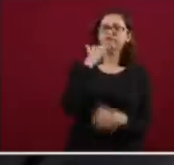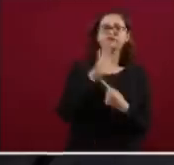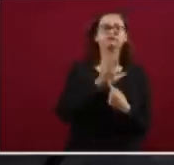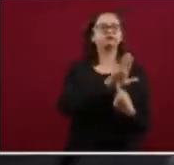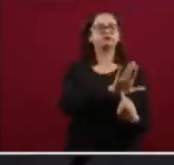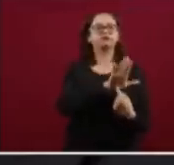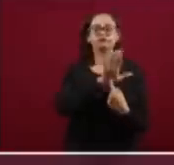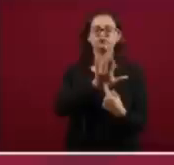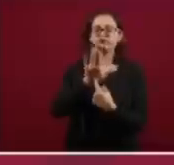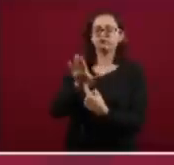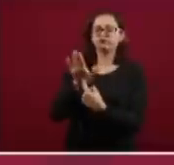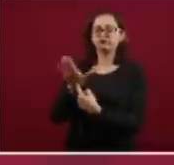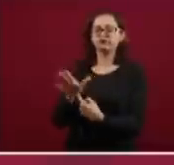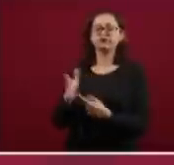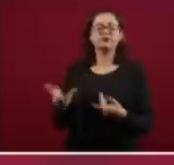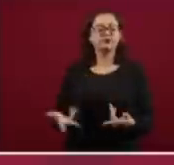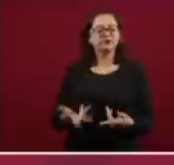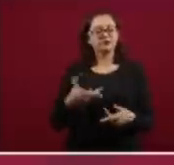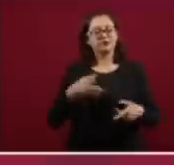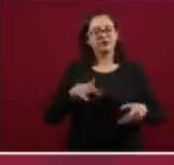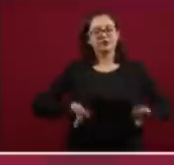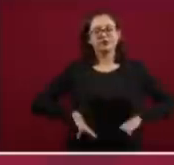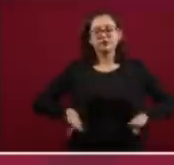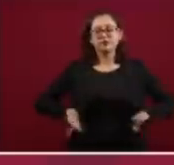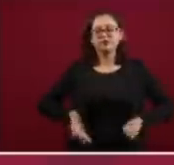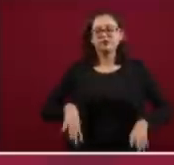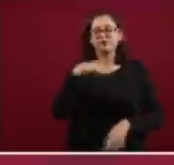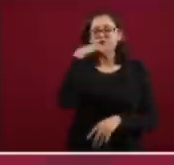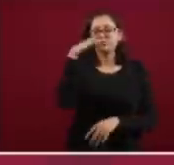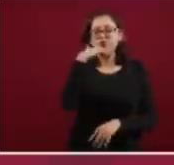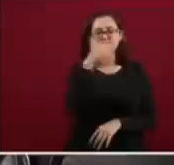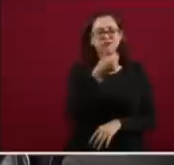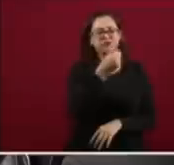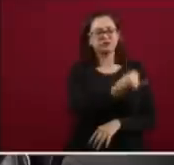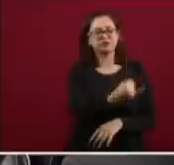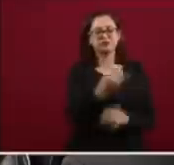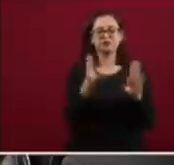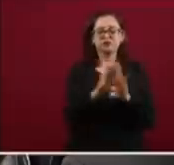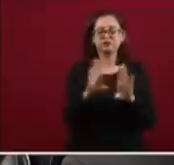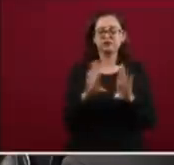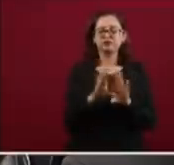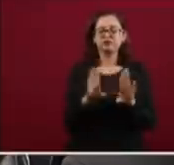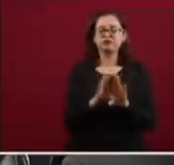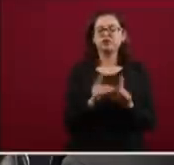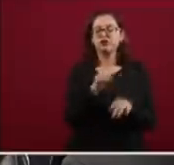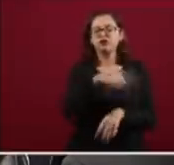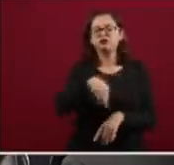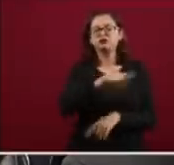entonces qué hacen las corruptas así este